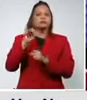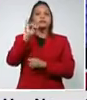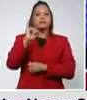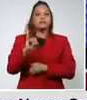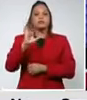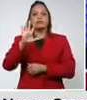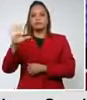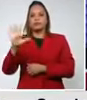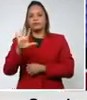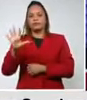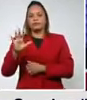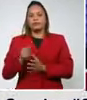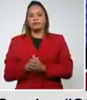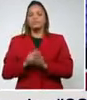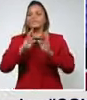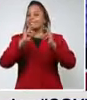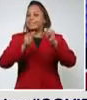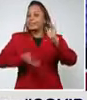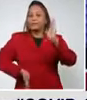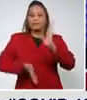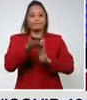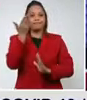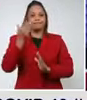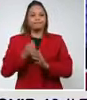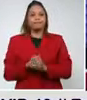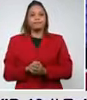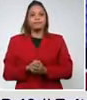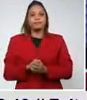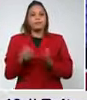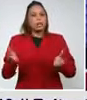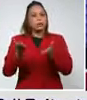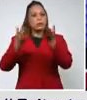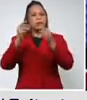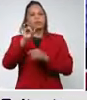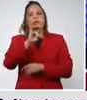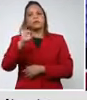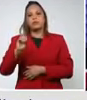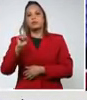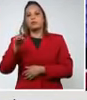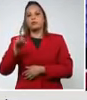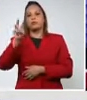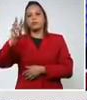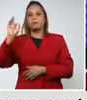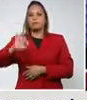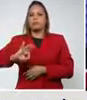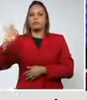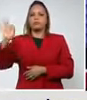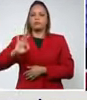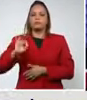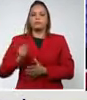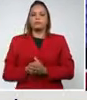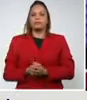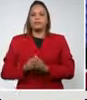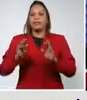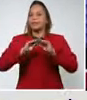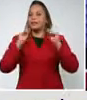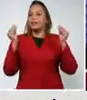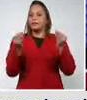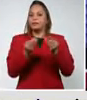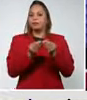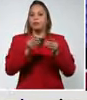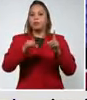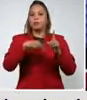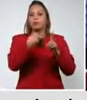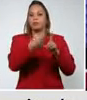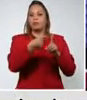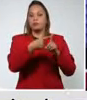655, cifra elevada, y recuperados el 90,3% de todos los casos que